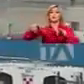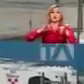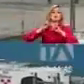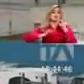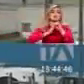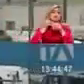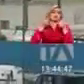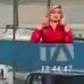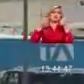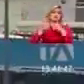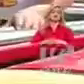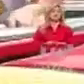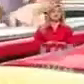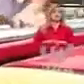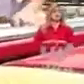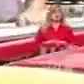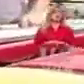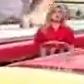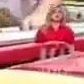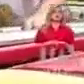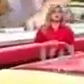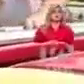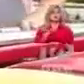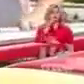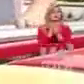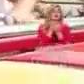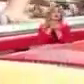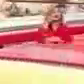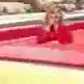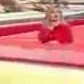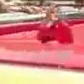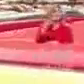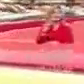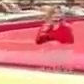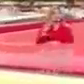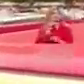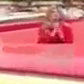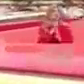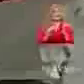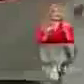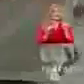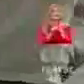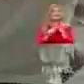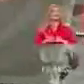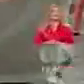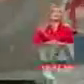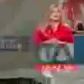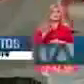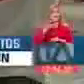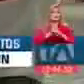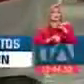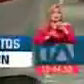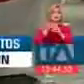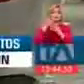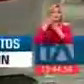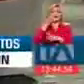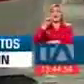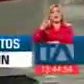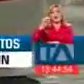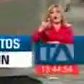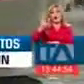internacionales están operativos. Dentro de los elementos que presentó la fiscalía para formular cargos en su contra, existe un informe de la UAFE que